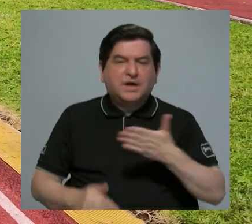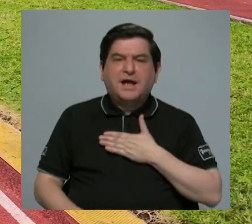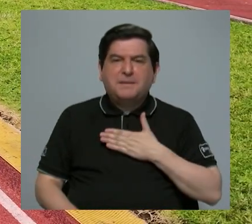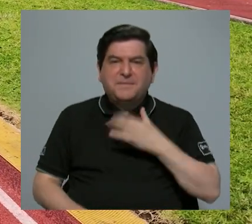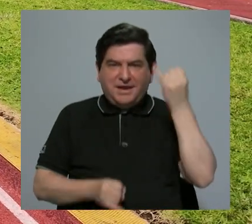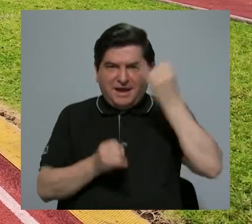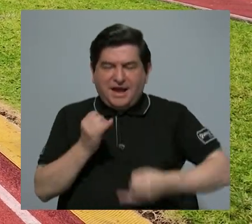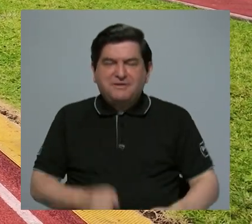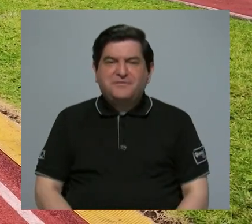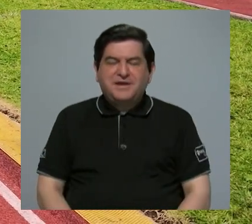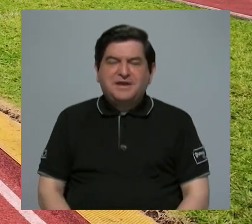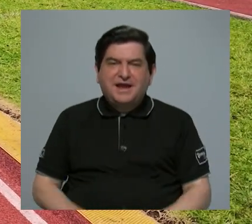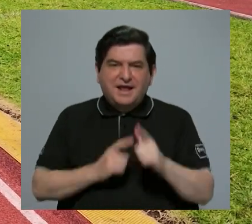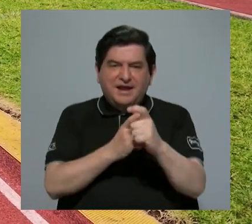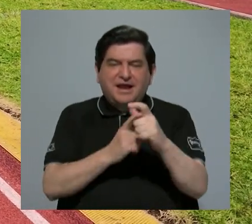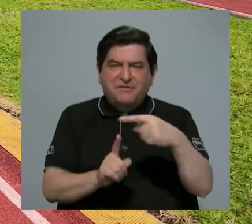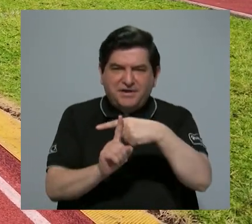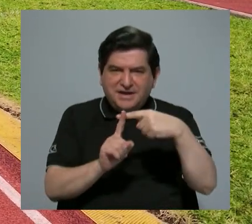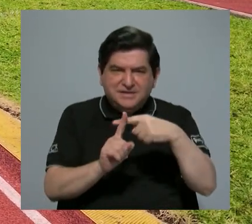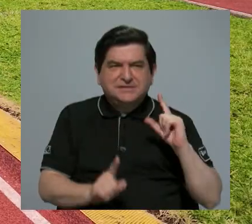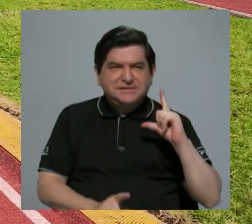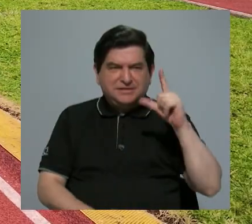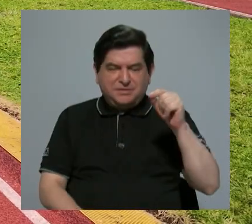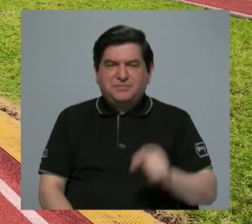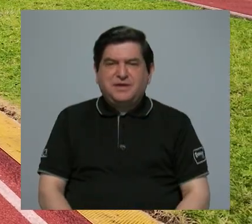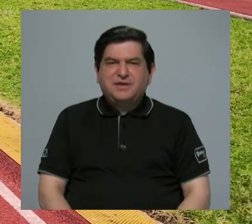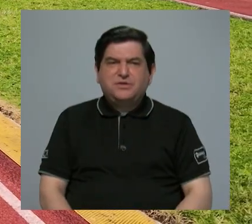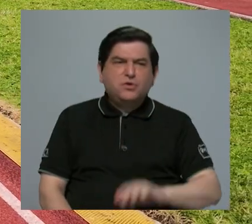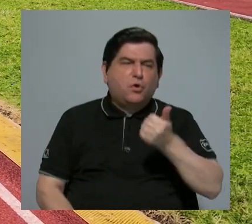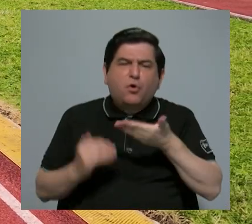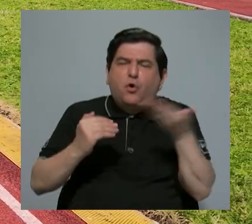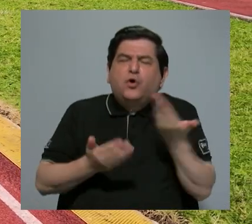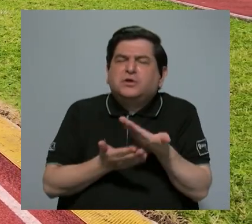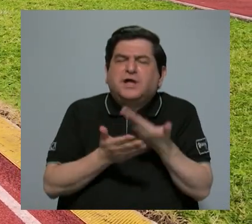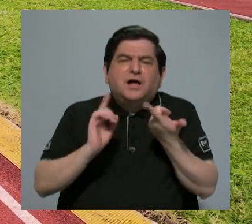me dejaron como en las carreras de medio fondo. ¿Qué otras cosas probó?